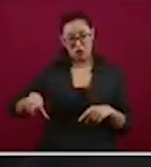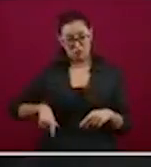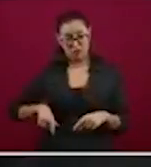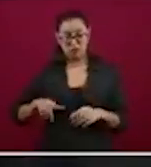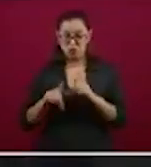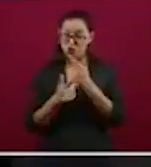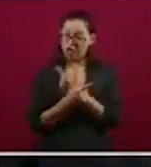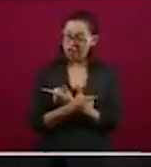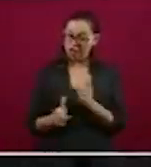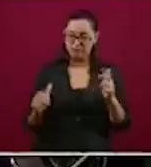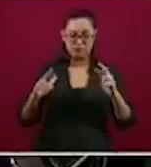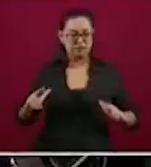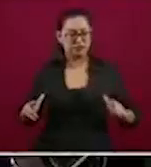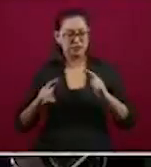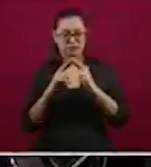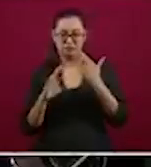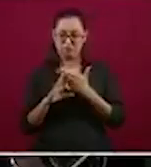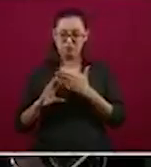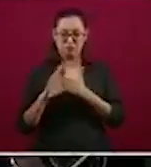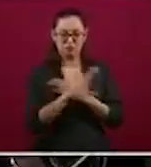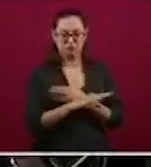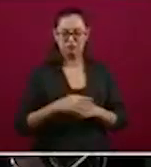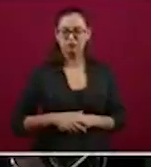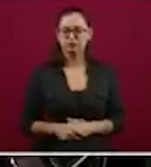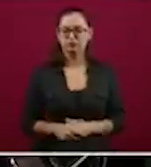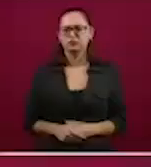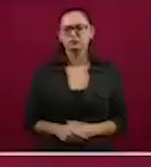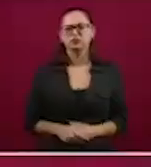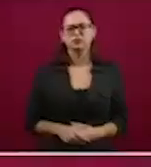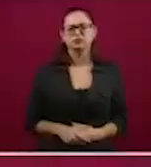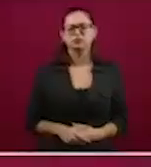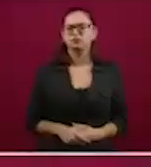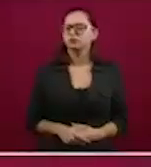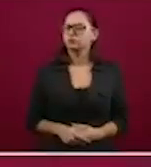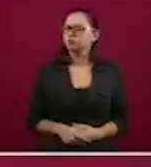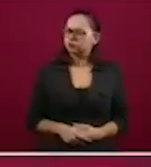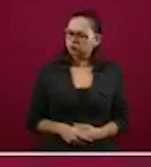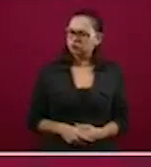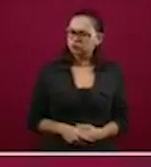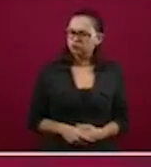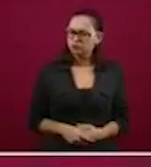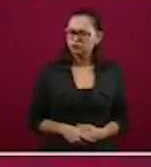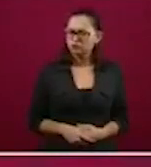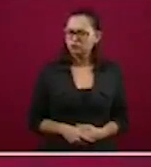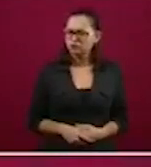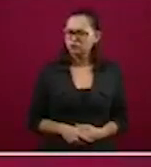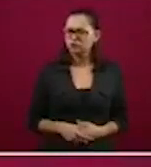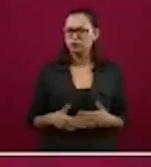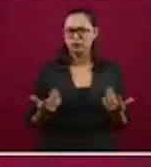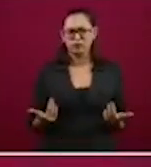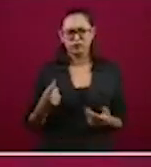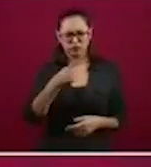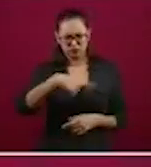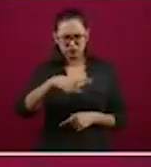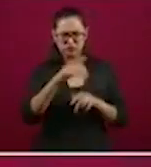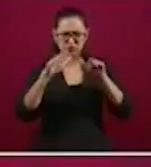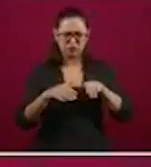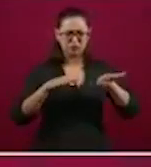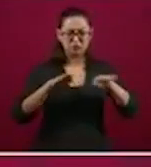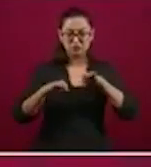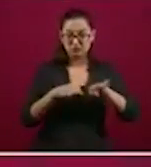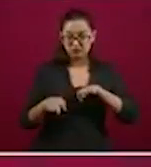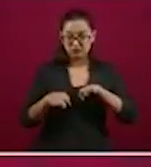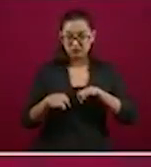el presidente andrés manuel lópez obrador expresó hoy en su conferencia que pronto se revertirá la situación de inseguridad